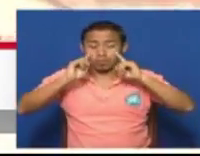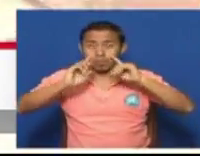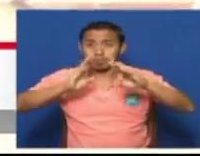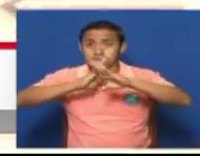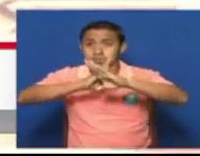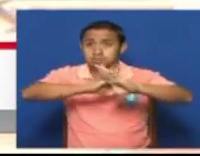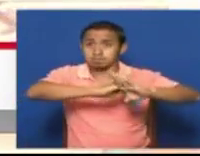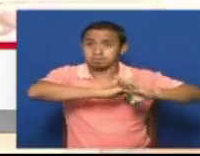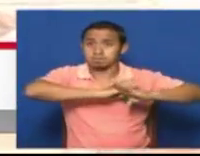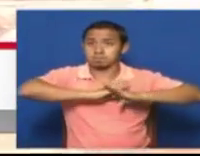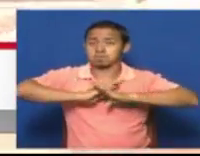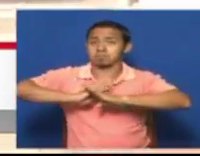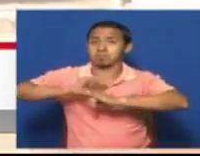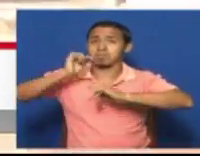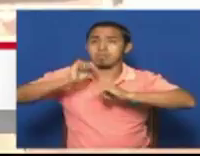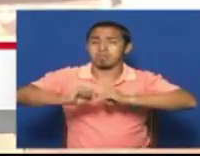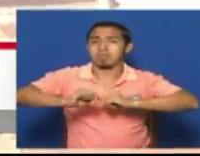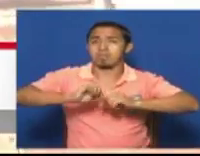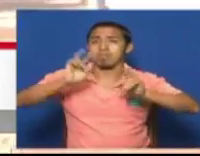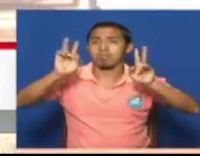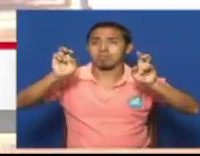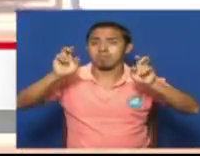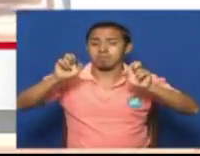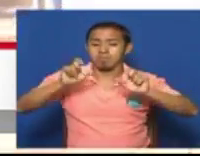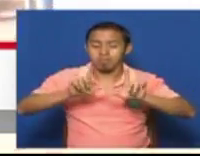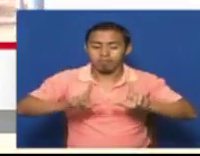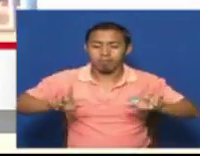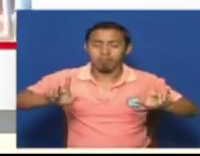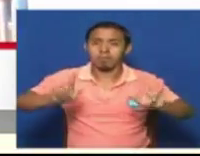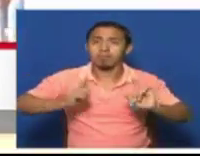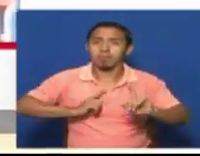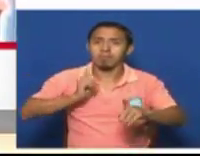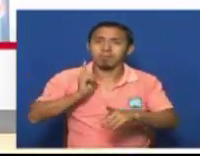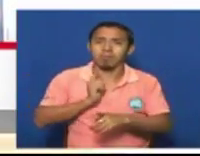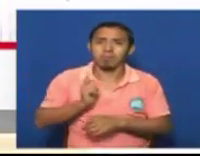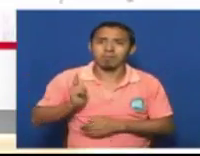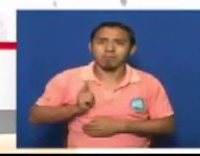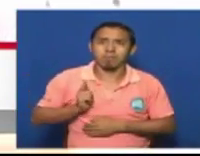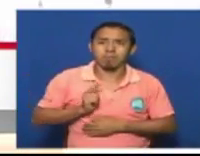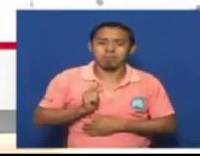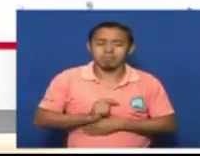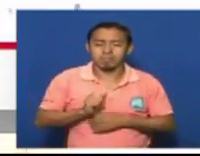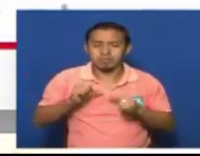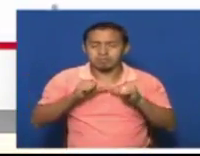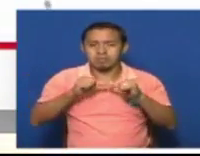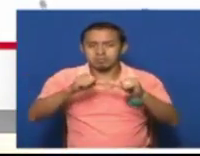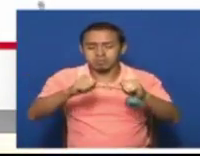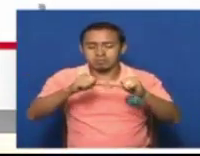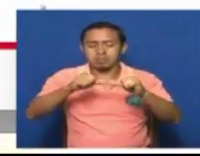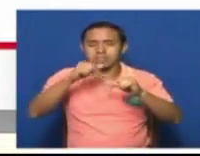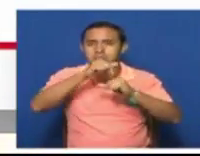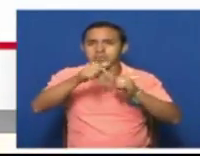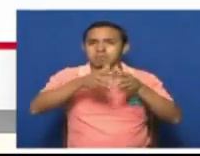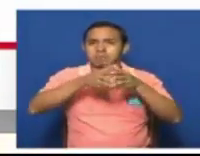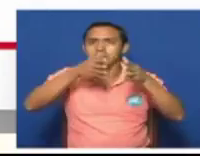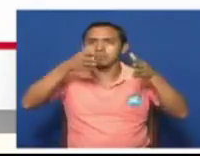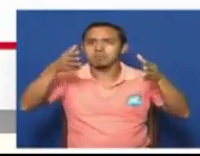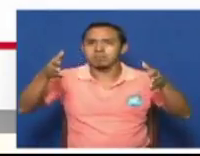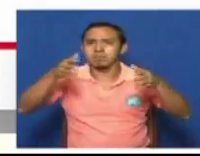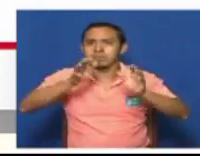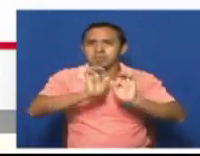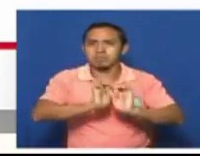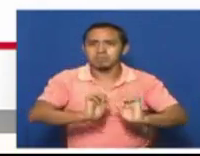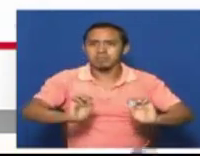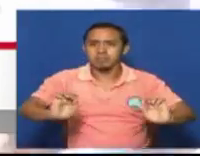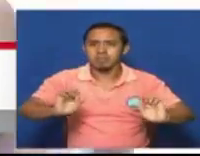niñez en el ámbito local tenemos que sostener esa inversión pública y ampliarla para que